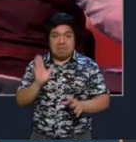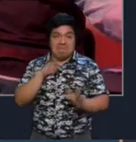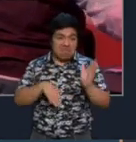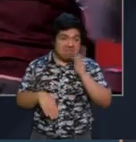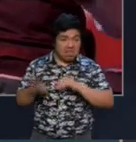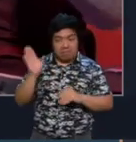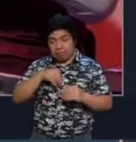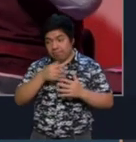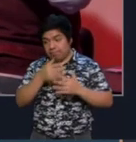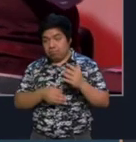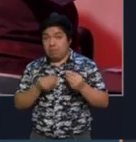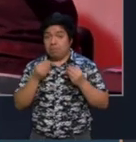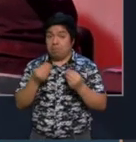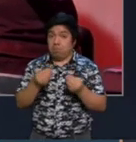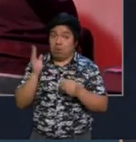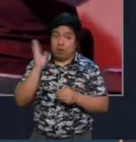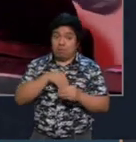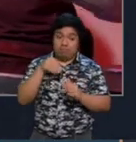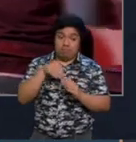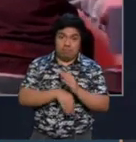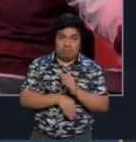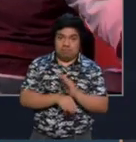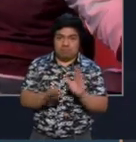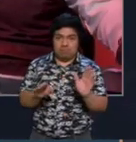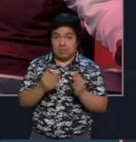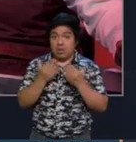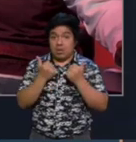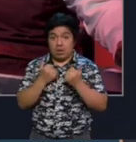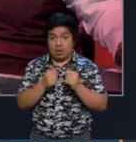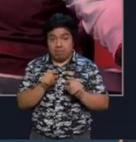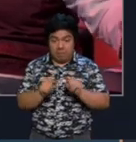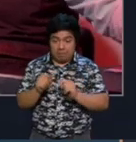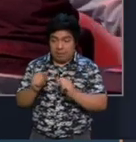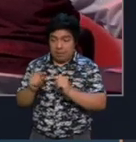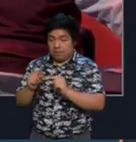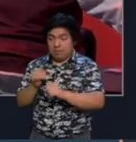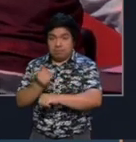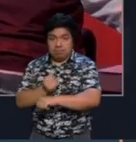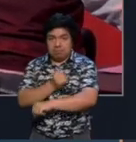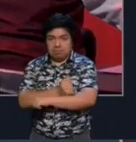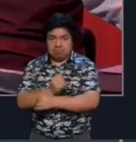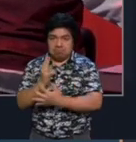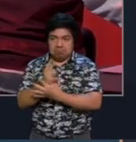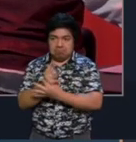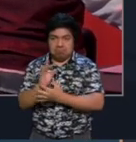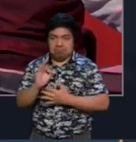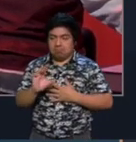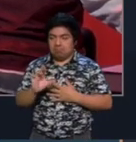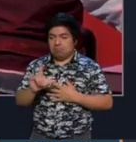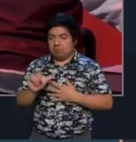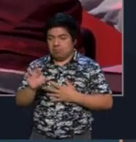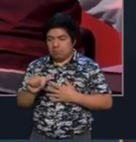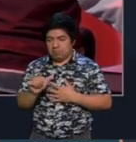mal, sino que lo hizo muy mal. No hay indicador en donde Iztapalapa, por ejemplo, Clara haya podido